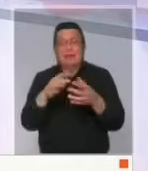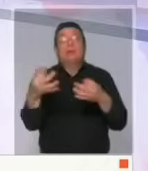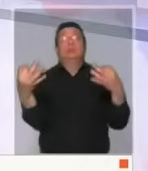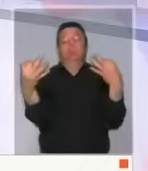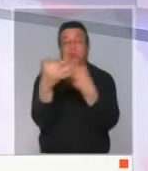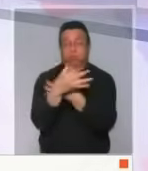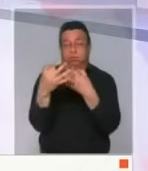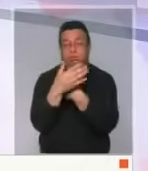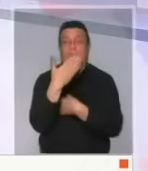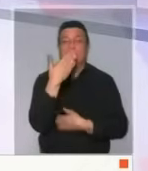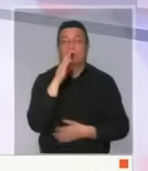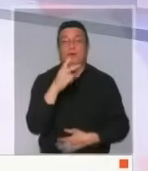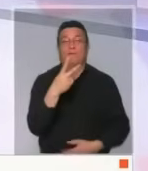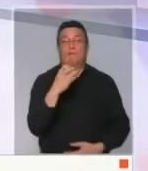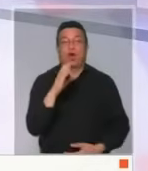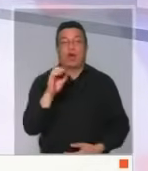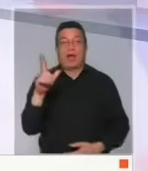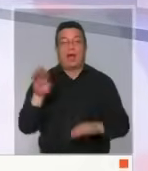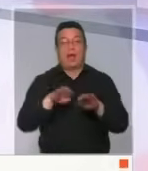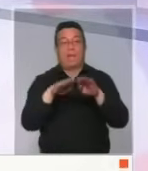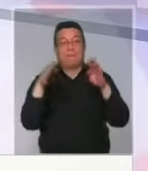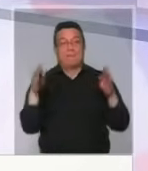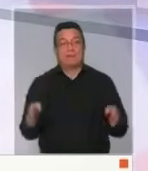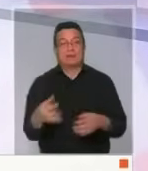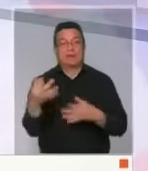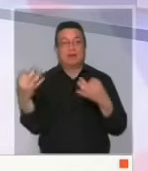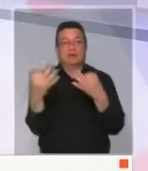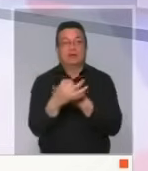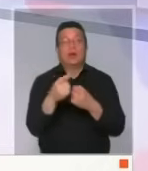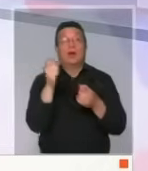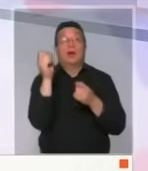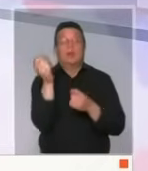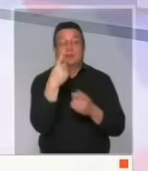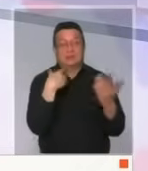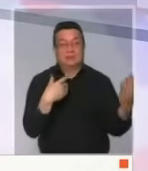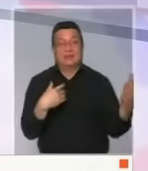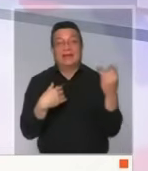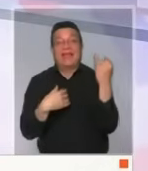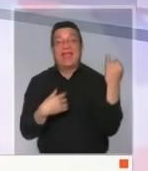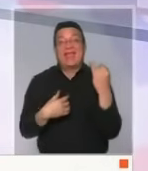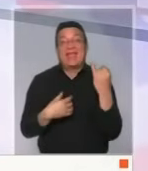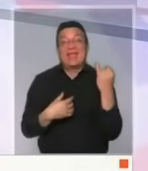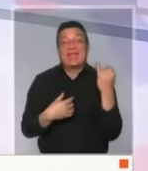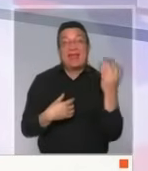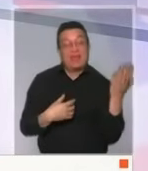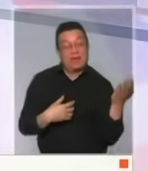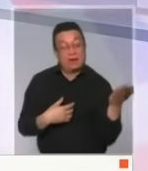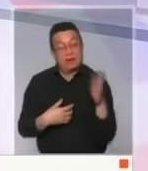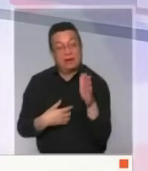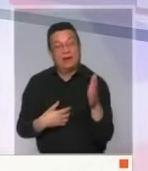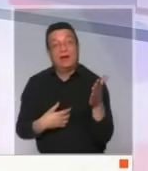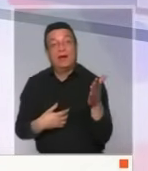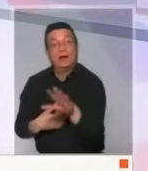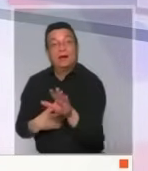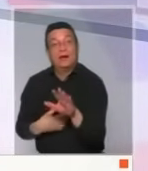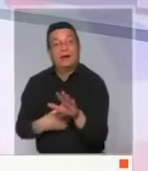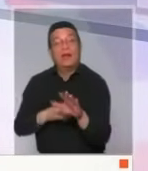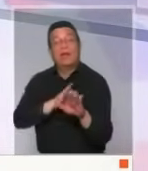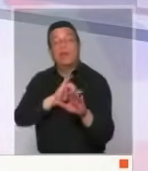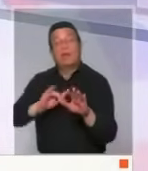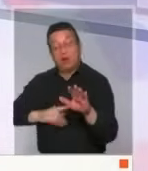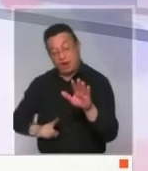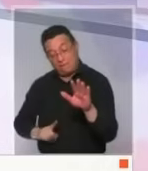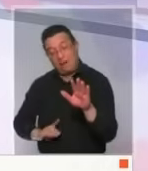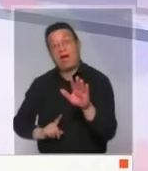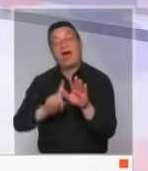es los vocales de mesa ustedes lo ven ahí en pantalla y vamos a comenzar a desplegar precisamente Cómo se vota Perdón cómo se dobla el voto que